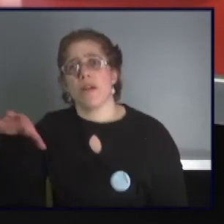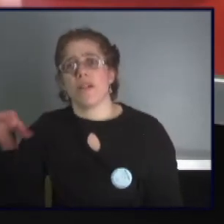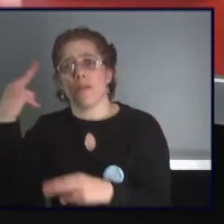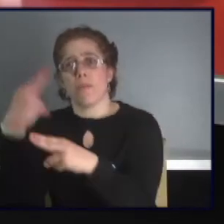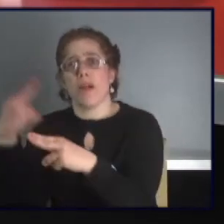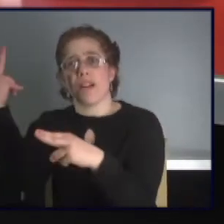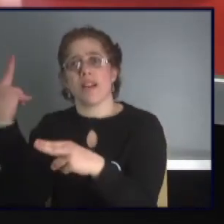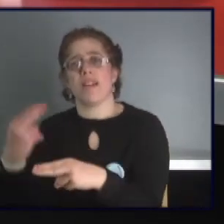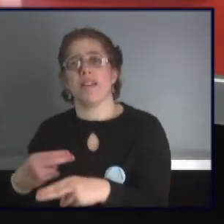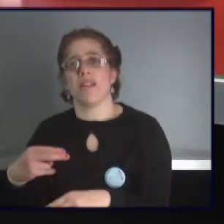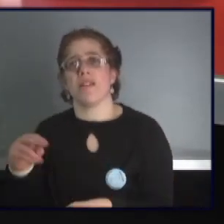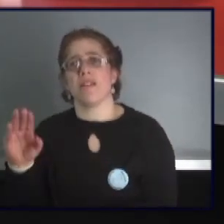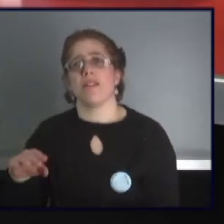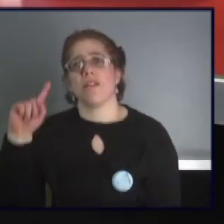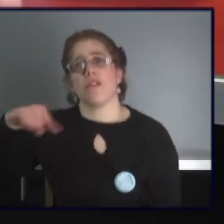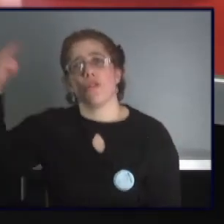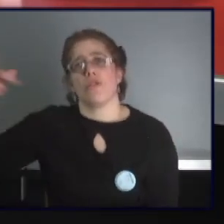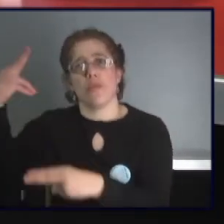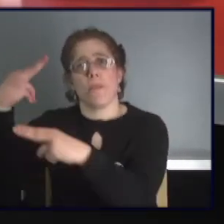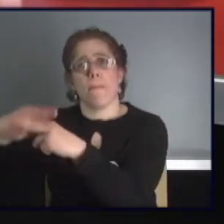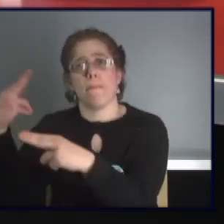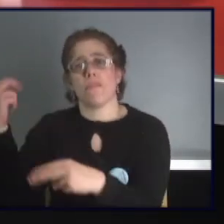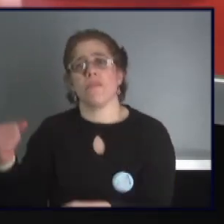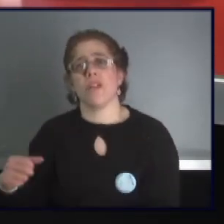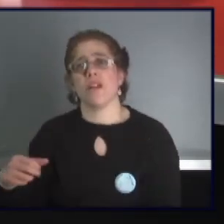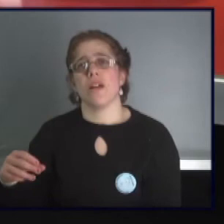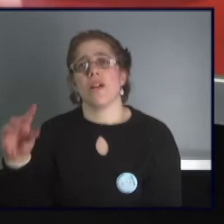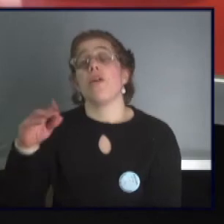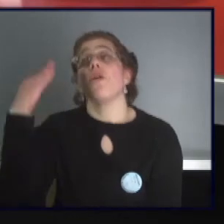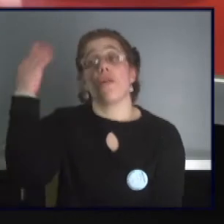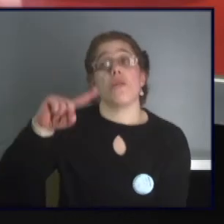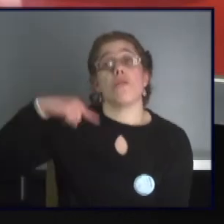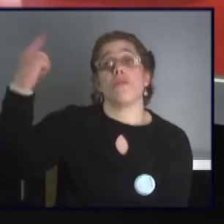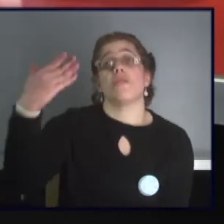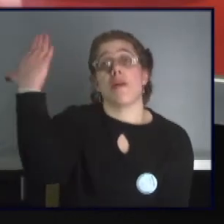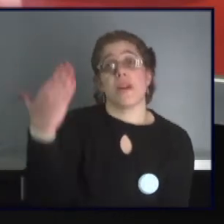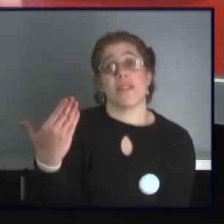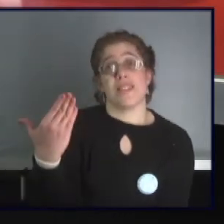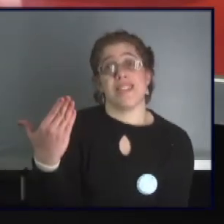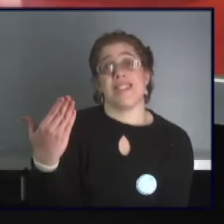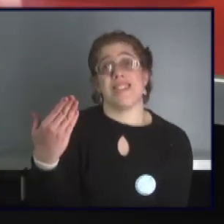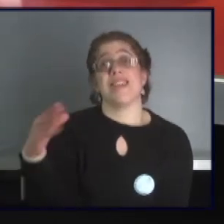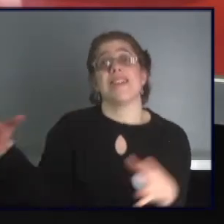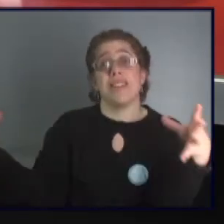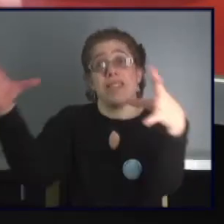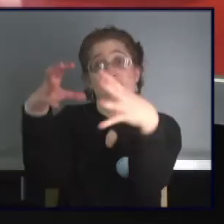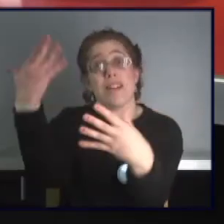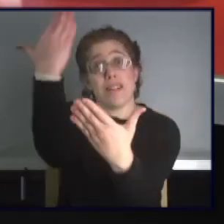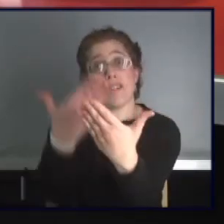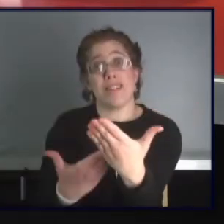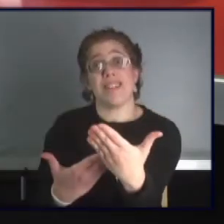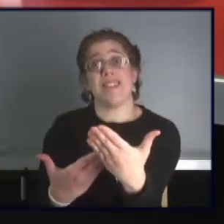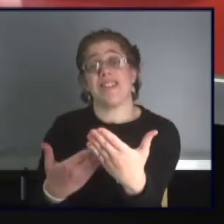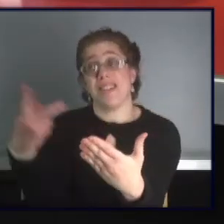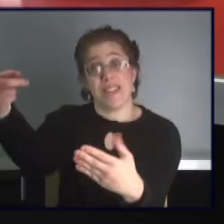del polo obrero miguel reynoso otro ferroviario también de la lista bordó al igual que yo